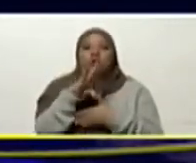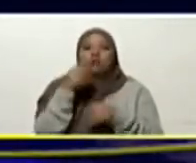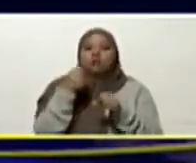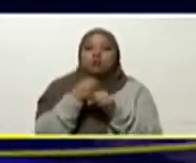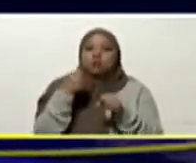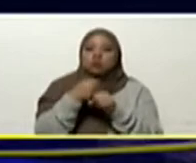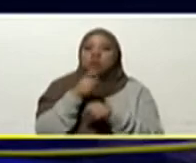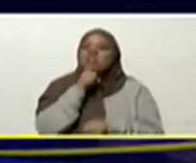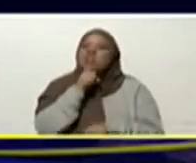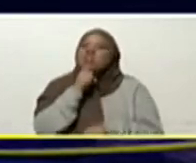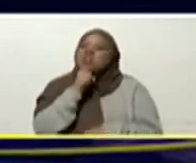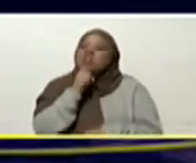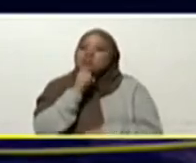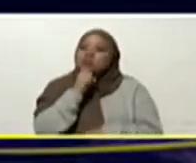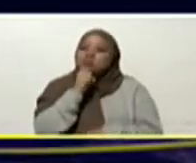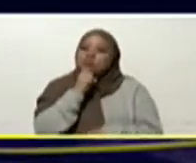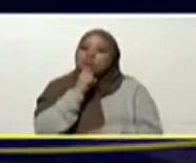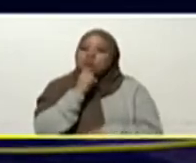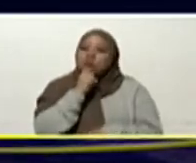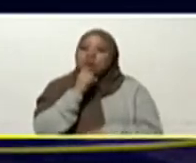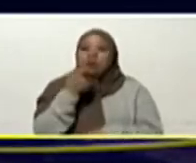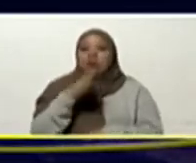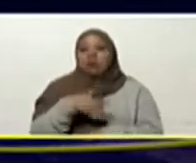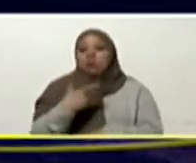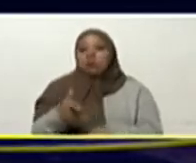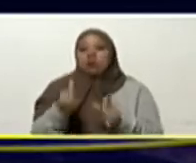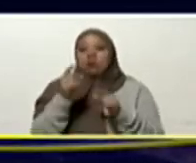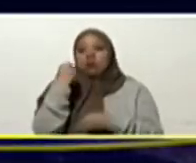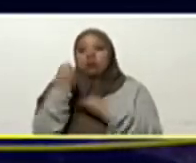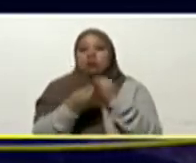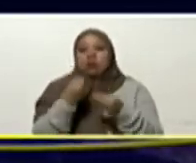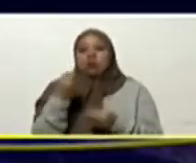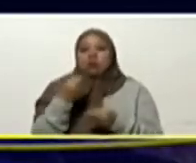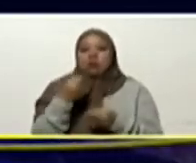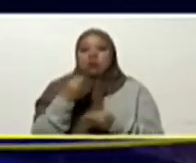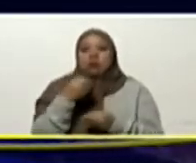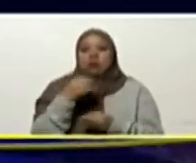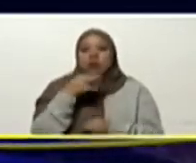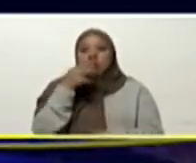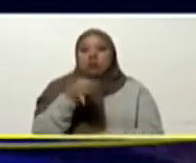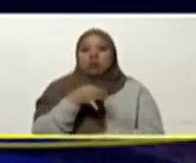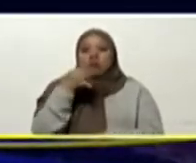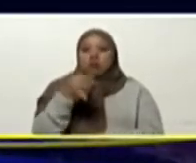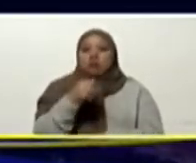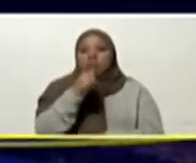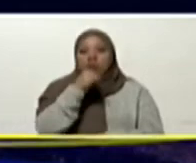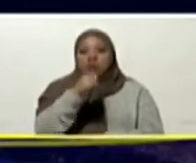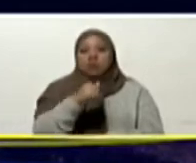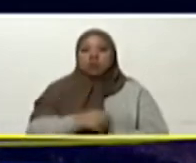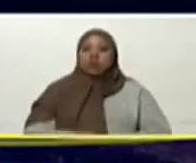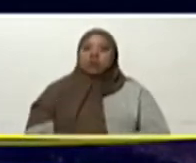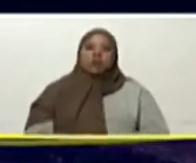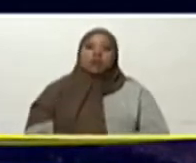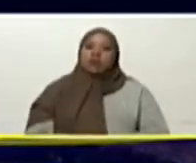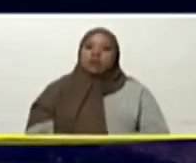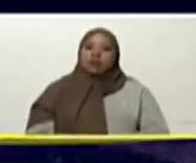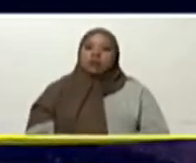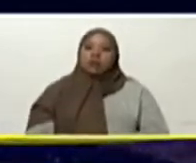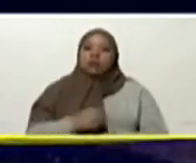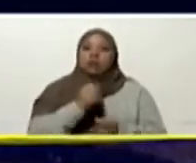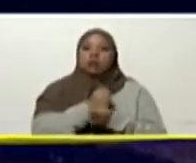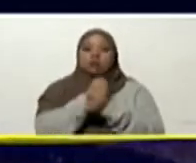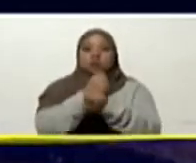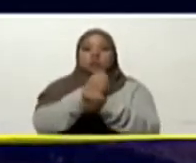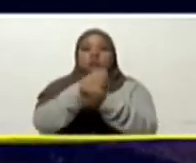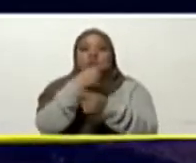condiciones difíciles, pero no se perdió, y sobre todo ese legado de ese amor